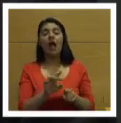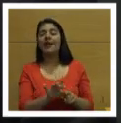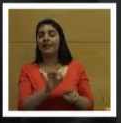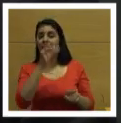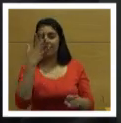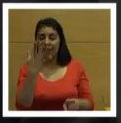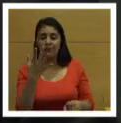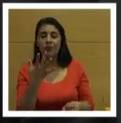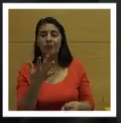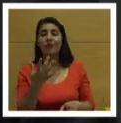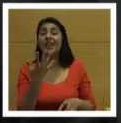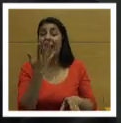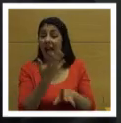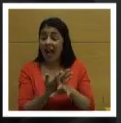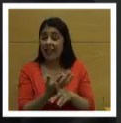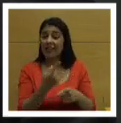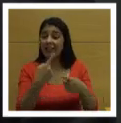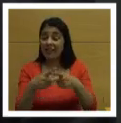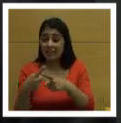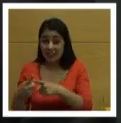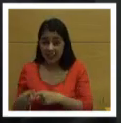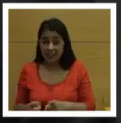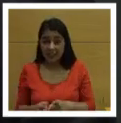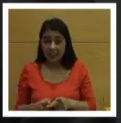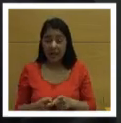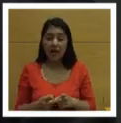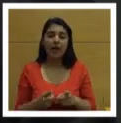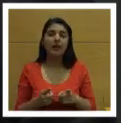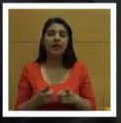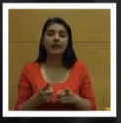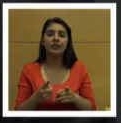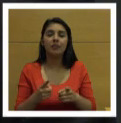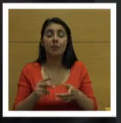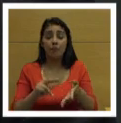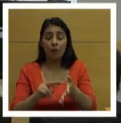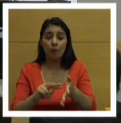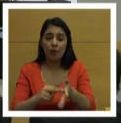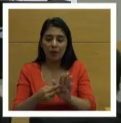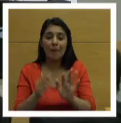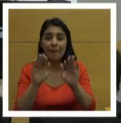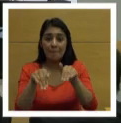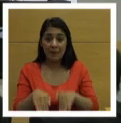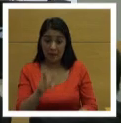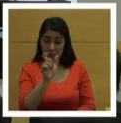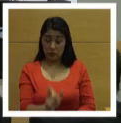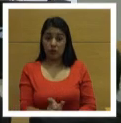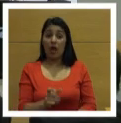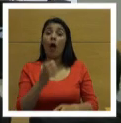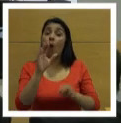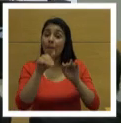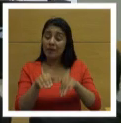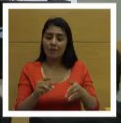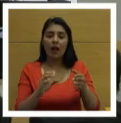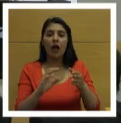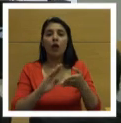distintas identidades confluyen en una misma persona o comunidad, generando formas